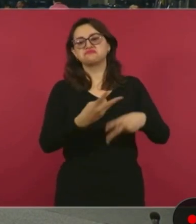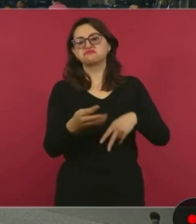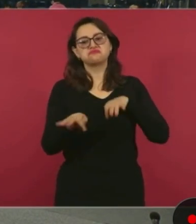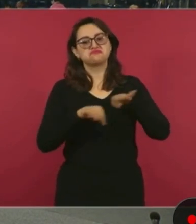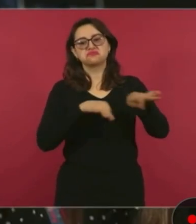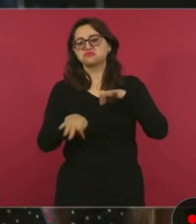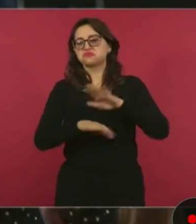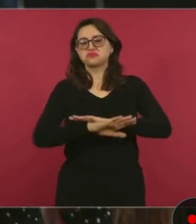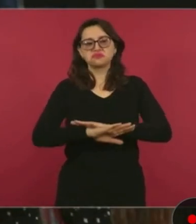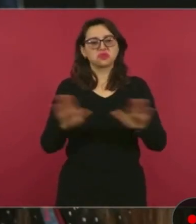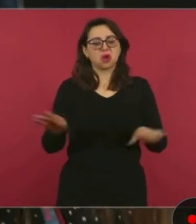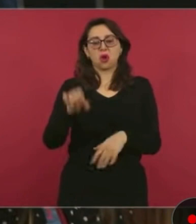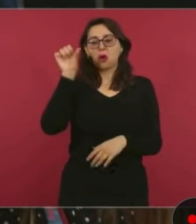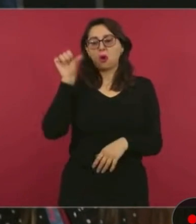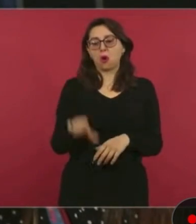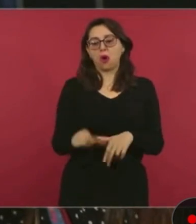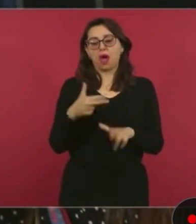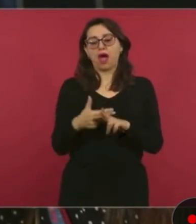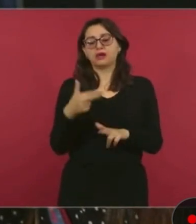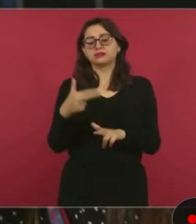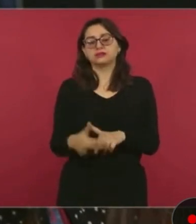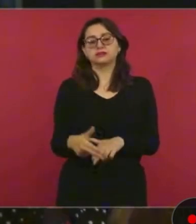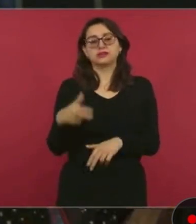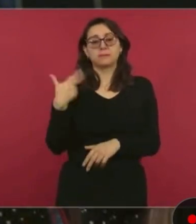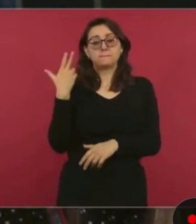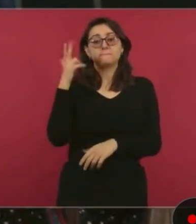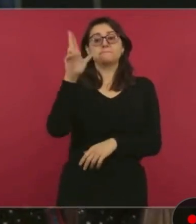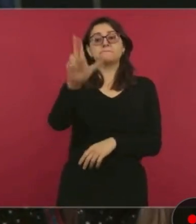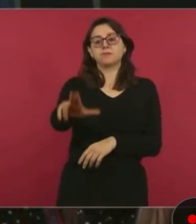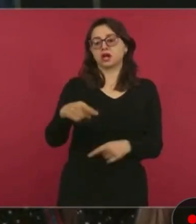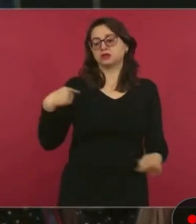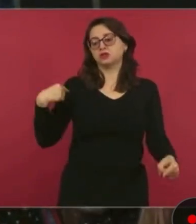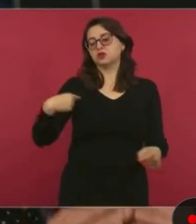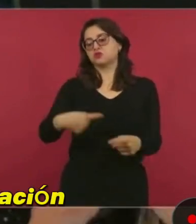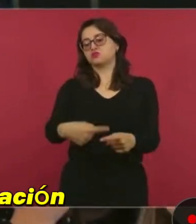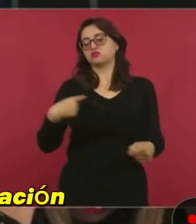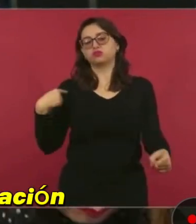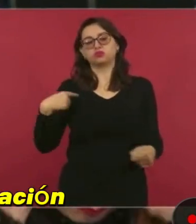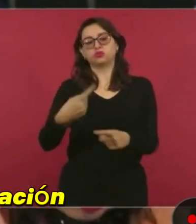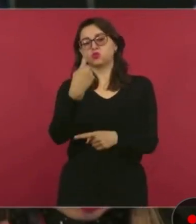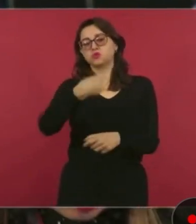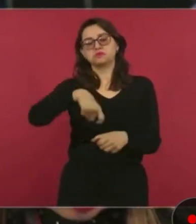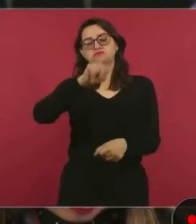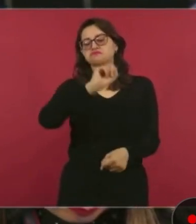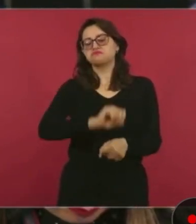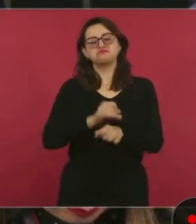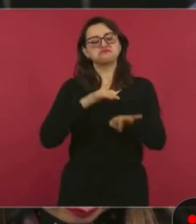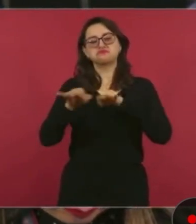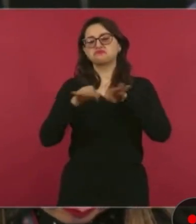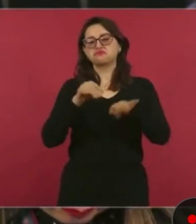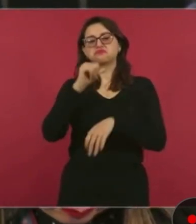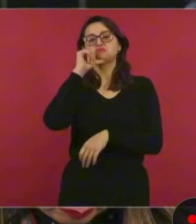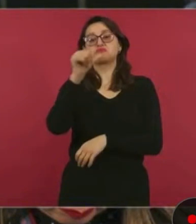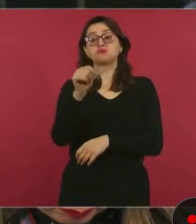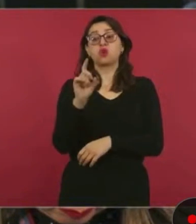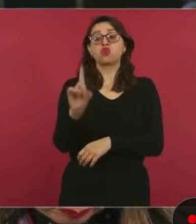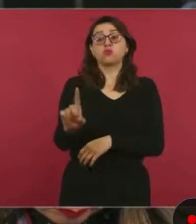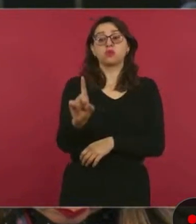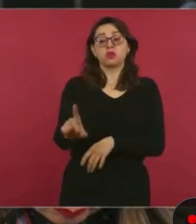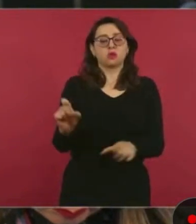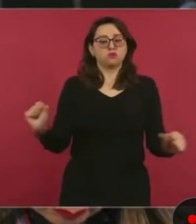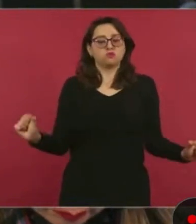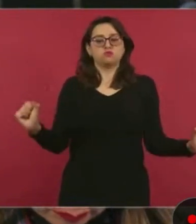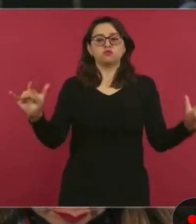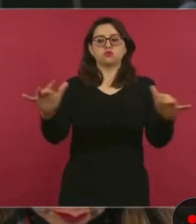pues anuncian que se van desde hoy y hasta el próximo martes, mientras también el domingo va a haber una concentración y el martes